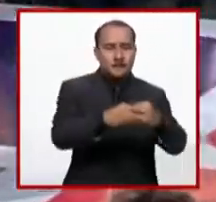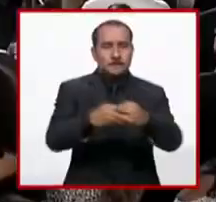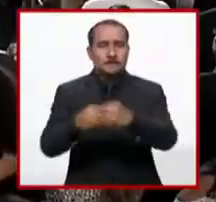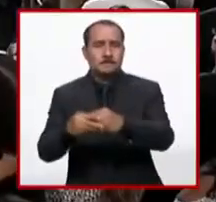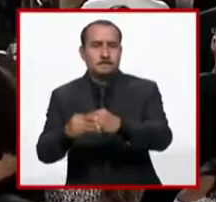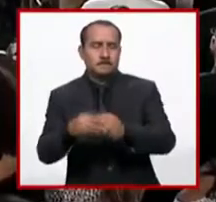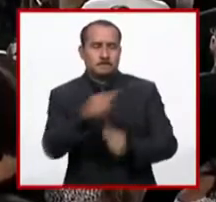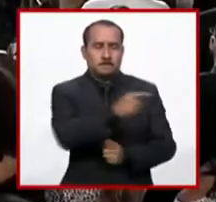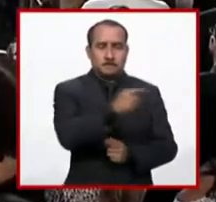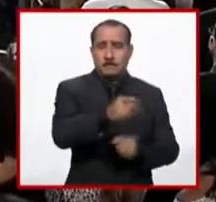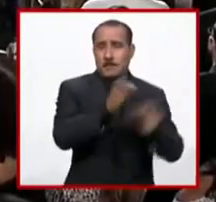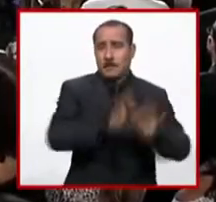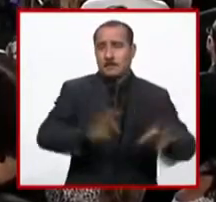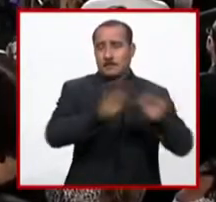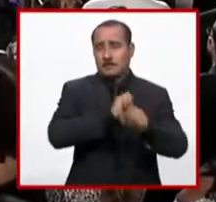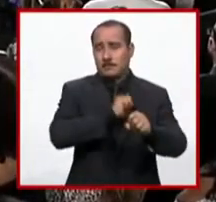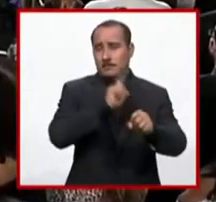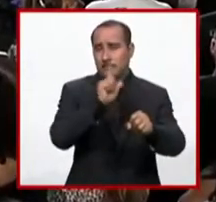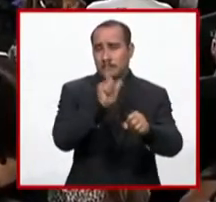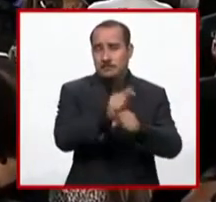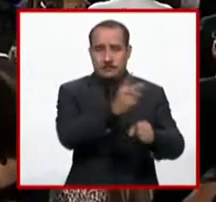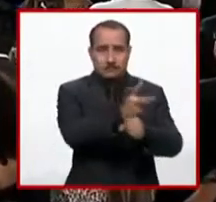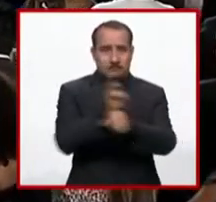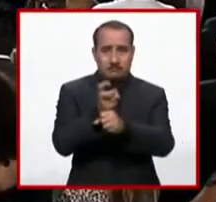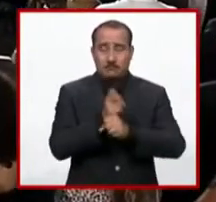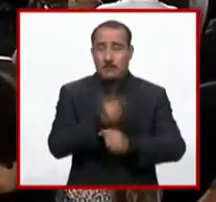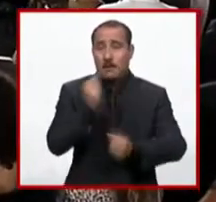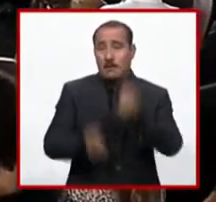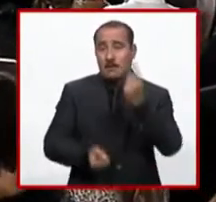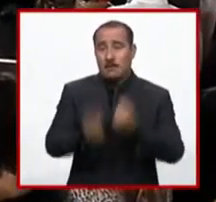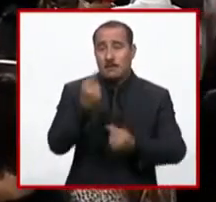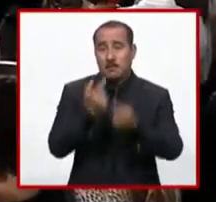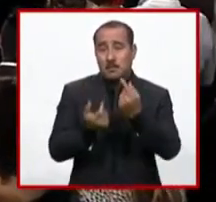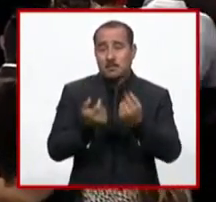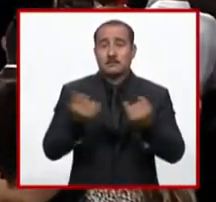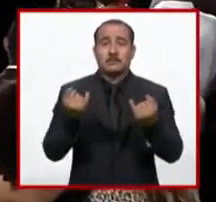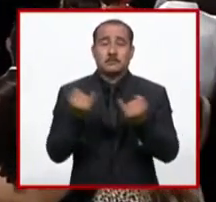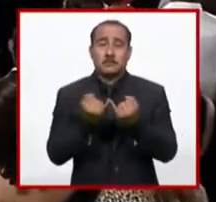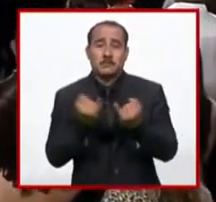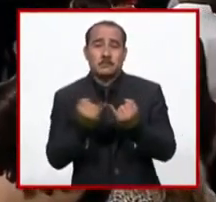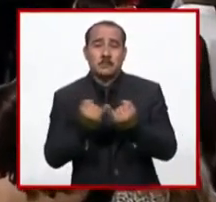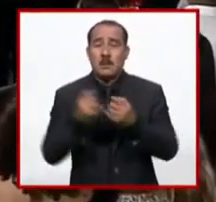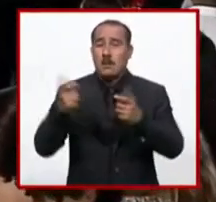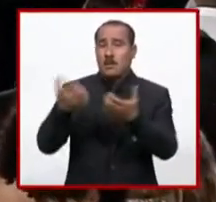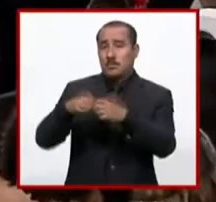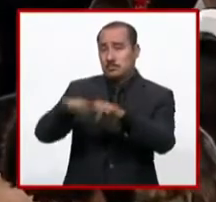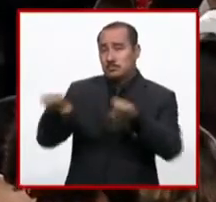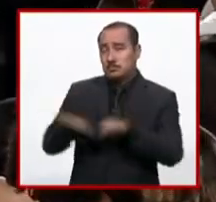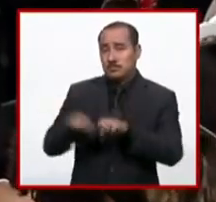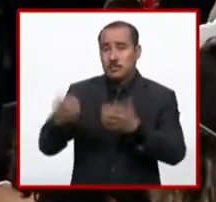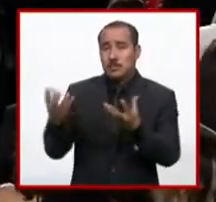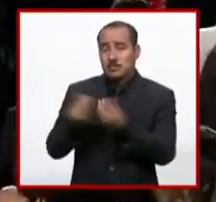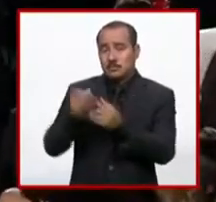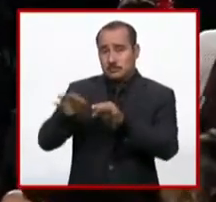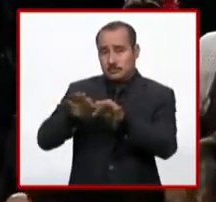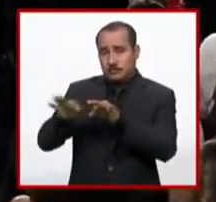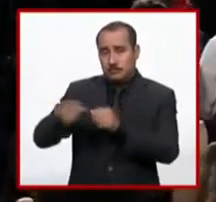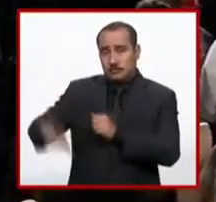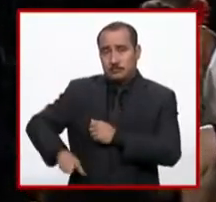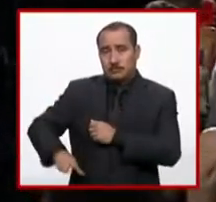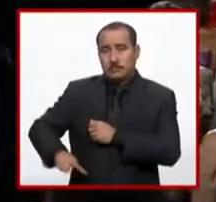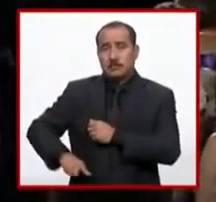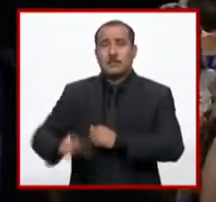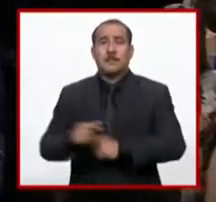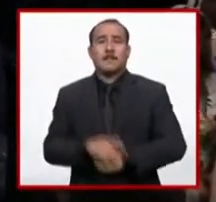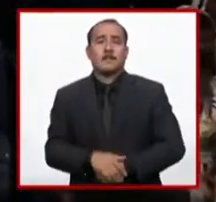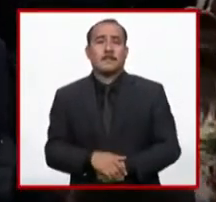figuras importantes, a sus invitados especiales, también algunos integrantes de su gabinete legal y ampliado. Y me dedicaba a hacer